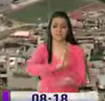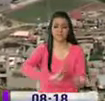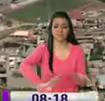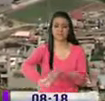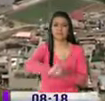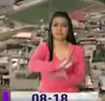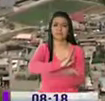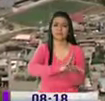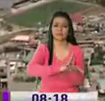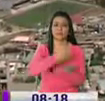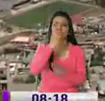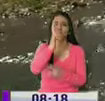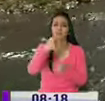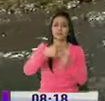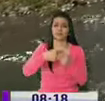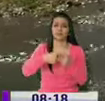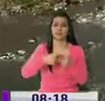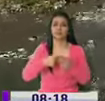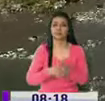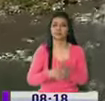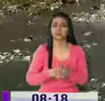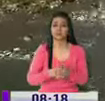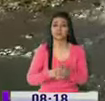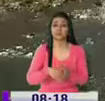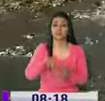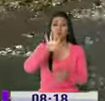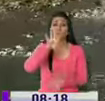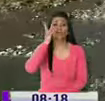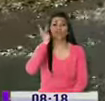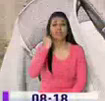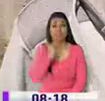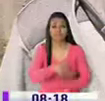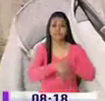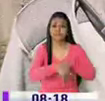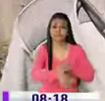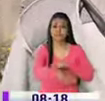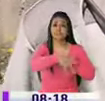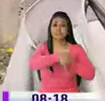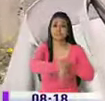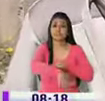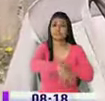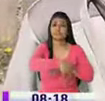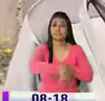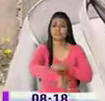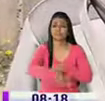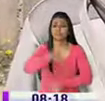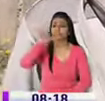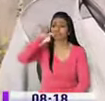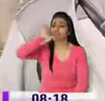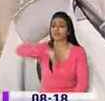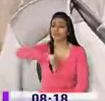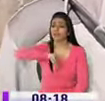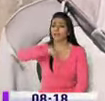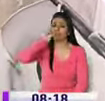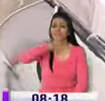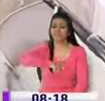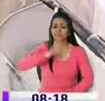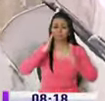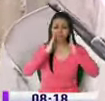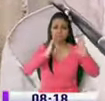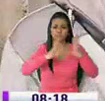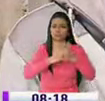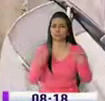Quiteño, en el sur de la ciudad, desde hace 4 días aproximadamente. Mal, porque deben dar una